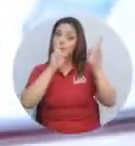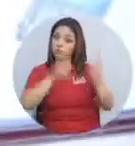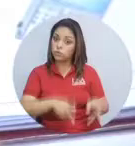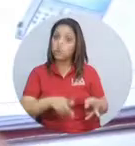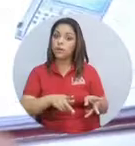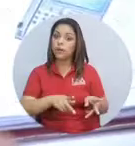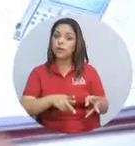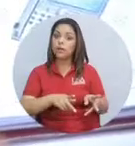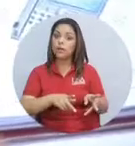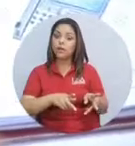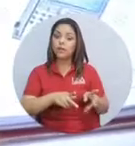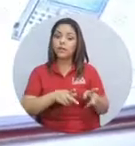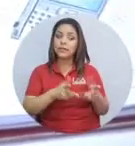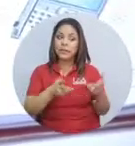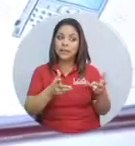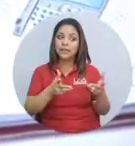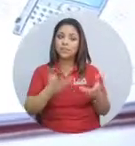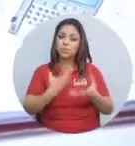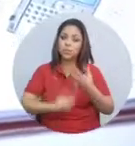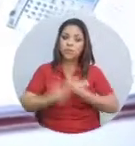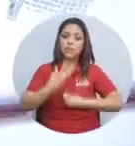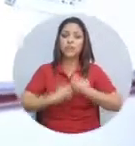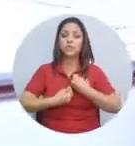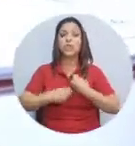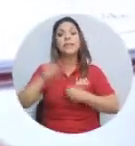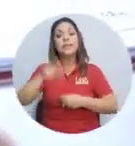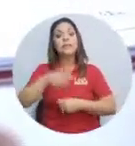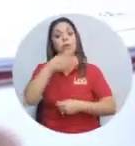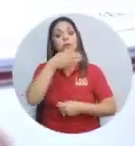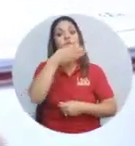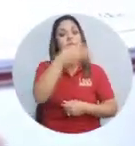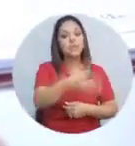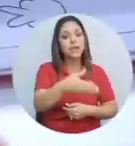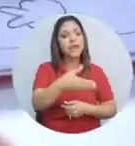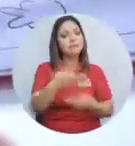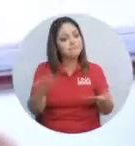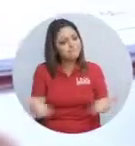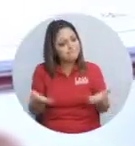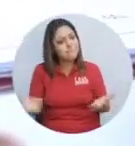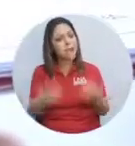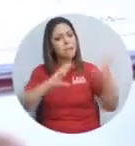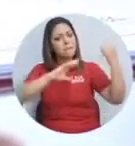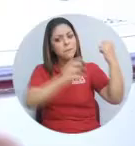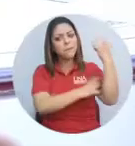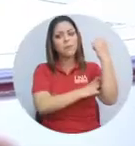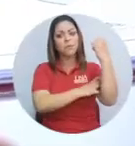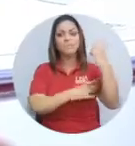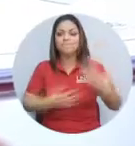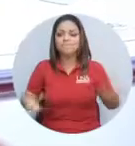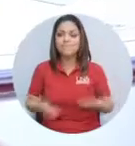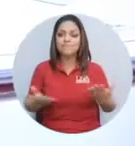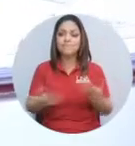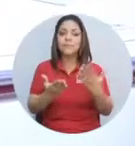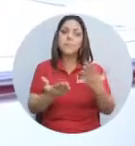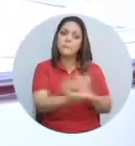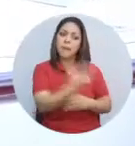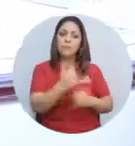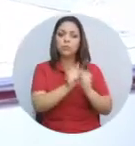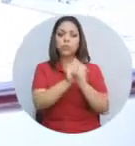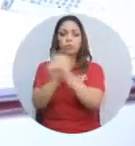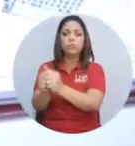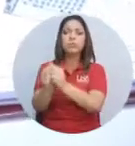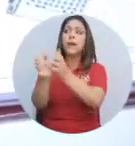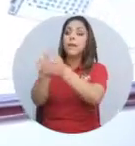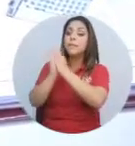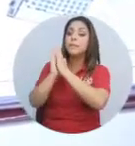persona que está viviéndolo y quienes lo acompañan y lo detectan, hay que referirle esto que usted acaba de decir. Entonces lo empoderamos hasta donde no sea posible y vamos en conjunto a